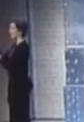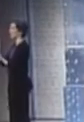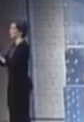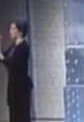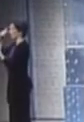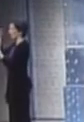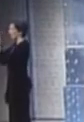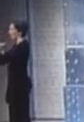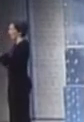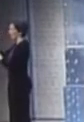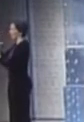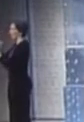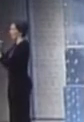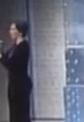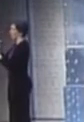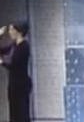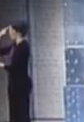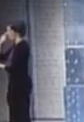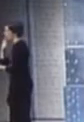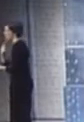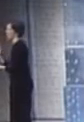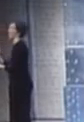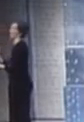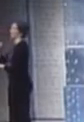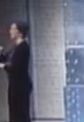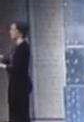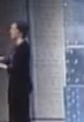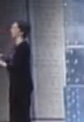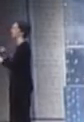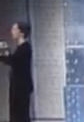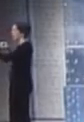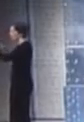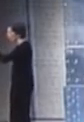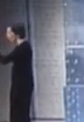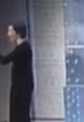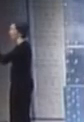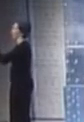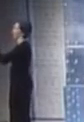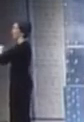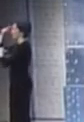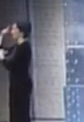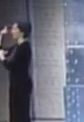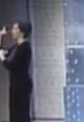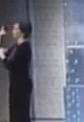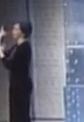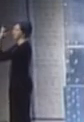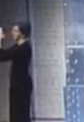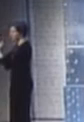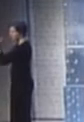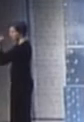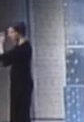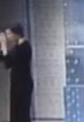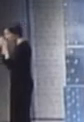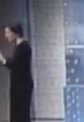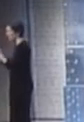resonancia magnética, etcétera, etcétera, sabemos qué sucede en nuestro cerebro mientras nosotros estamos aprendiendo. Hay una diversidad de estudios